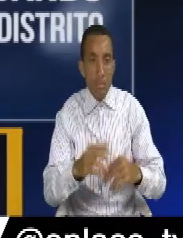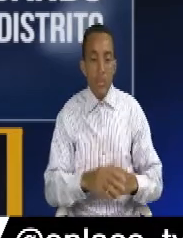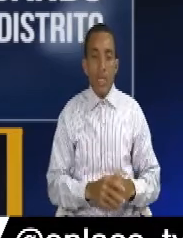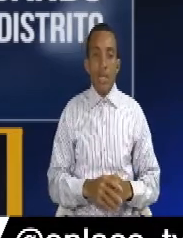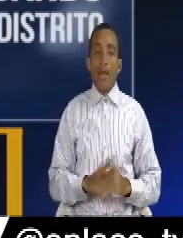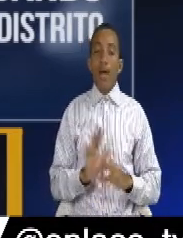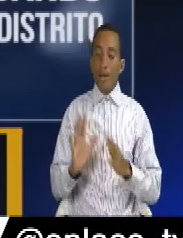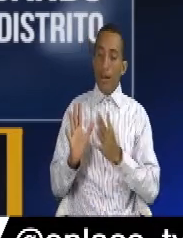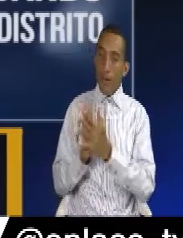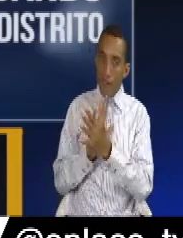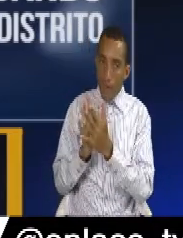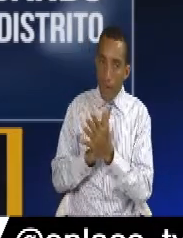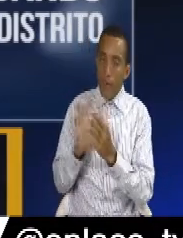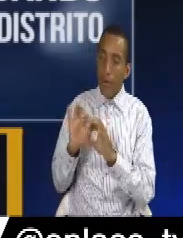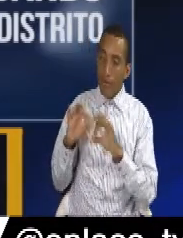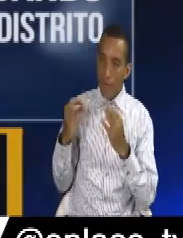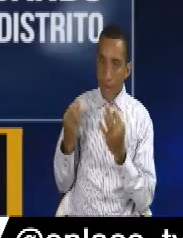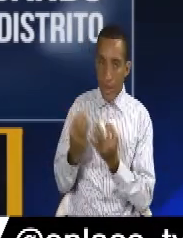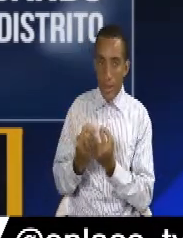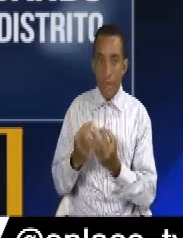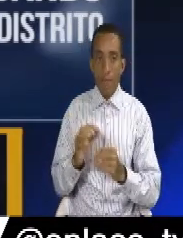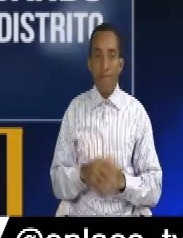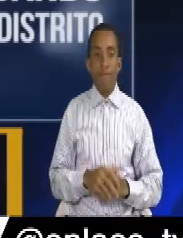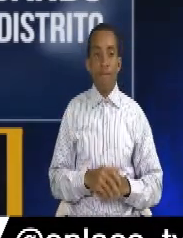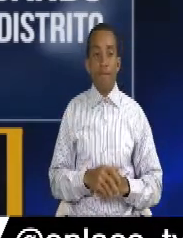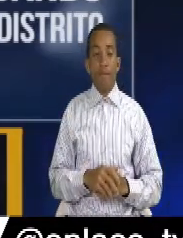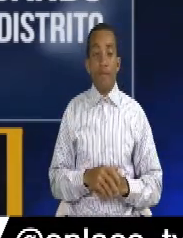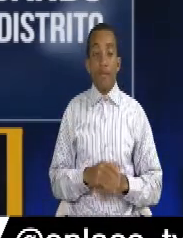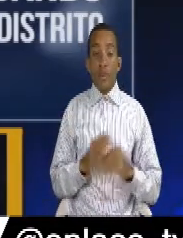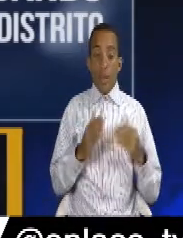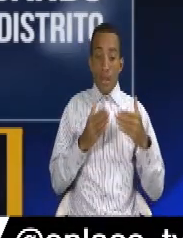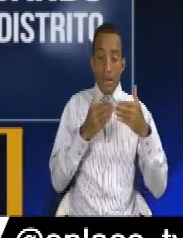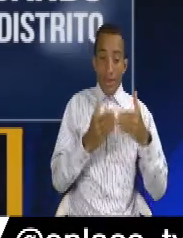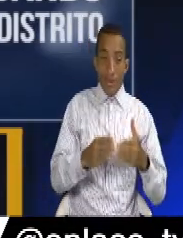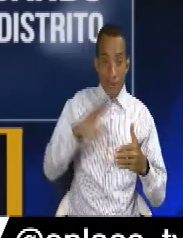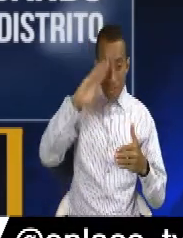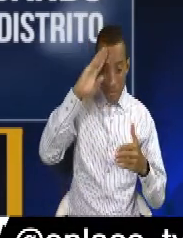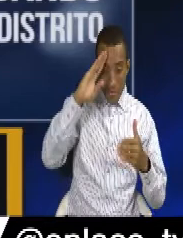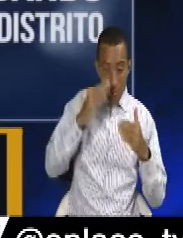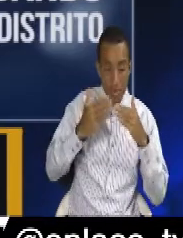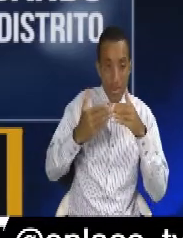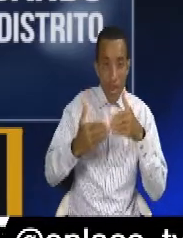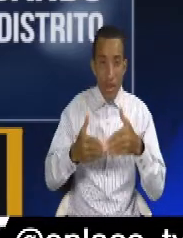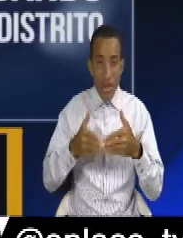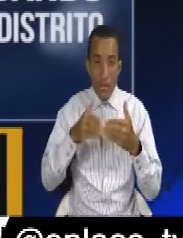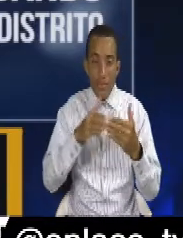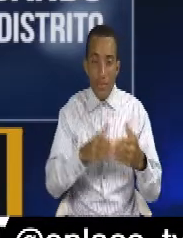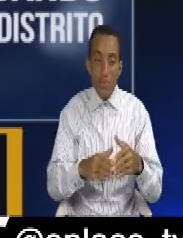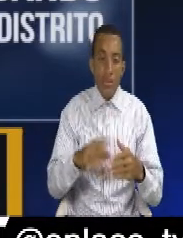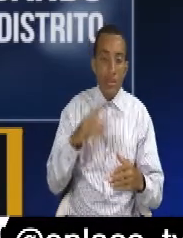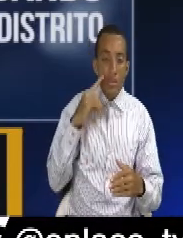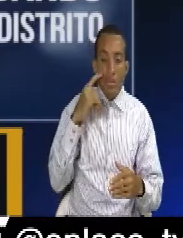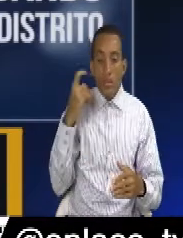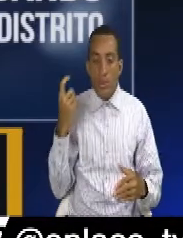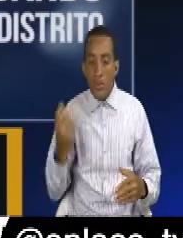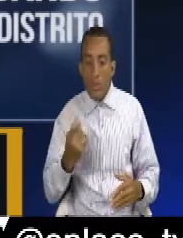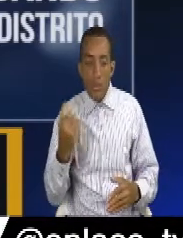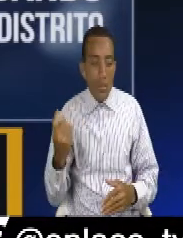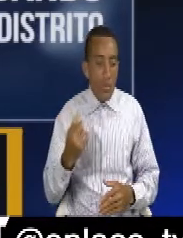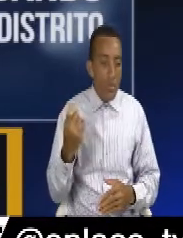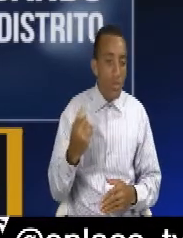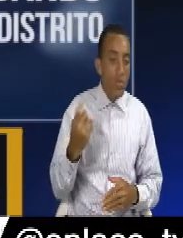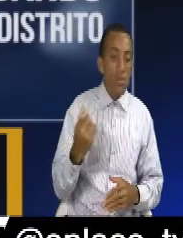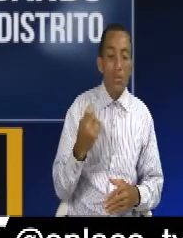informa los familiares. Mas sin embargo, la Armada Nacional a primera hora, junto con los organismos de socorro, pues empezaron a